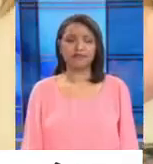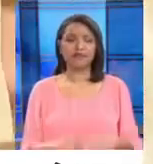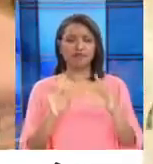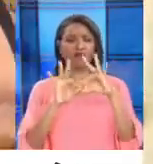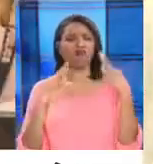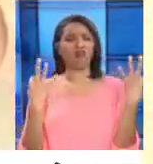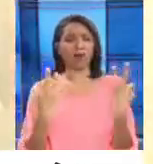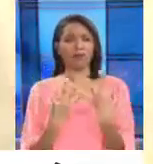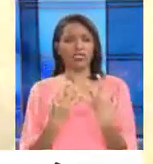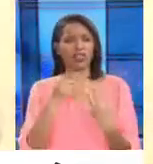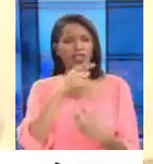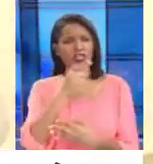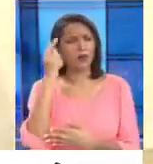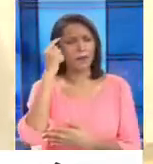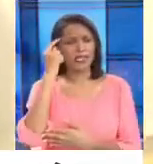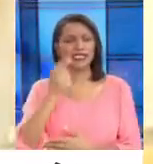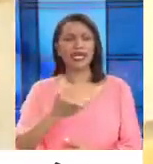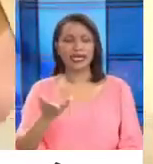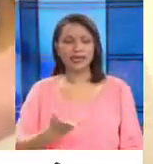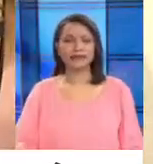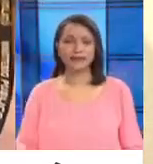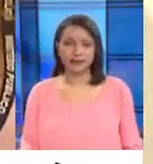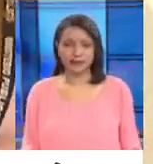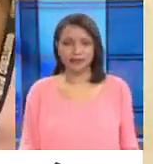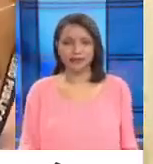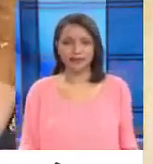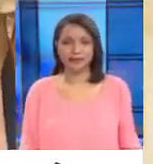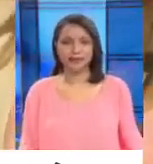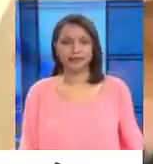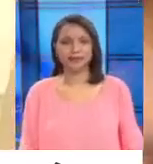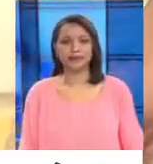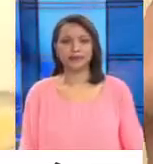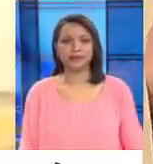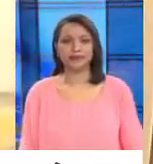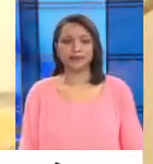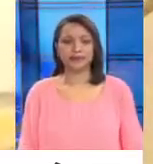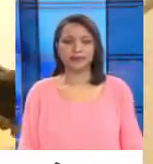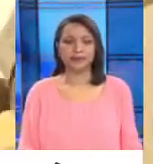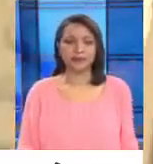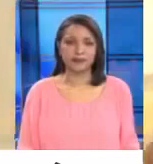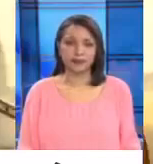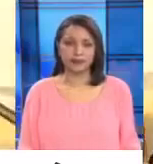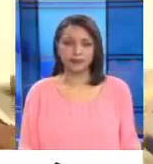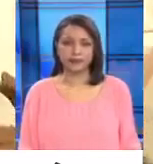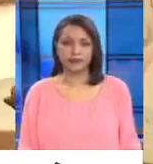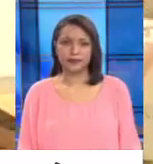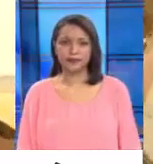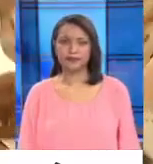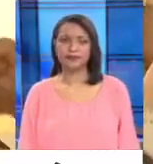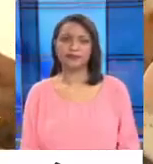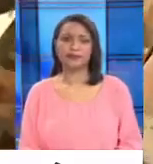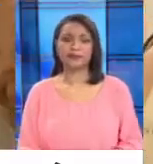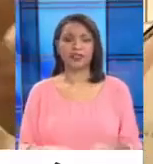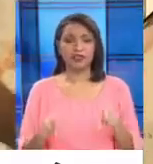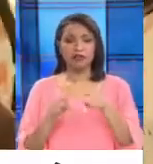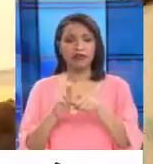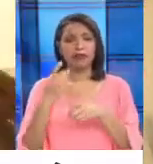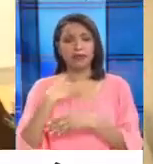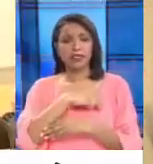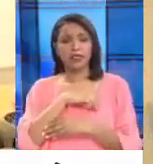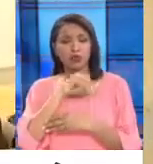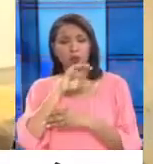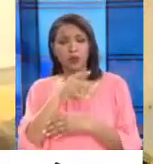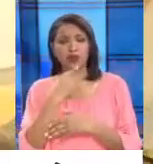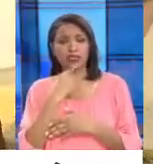quienes han dicho solicitar justicia y que no se dé más alargue a este proceso de investigación, mientras que el Ministerio Público ha dicho